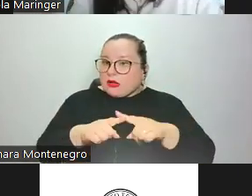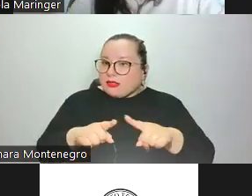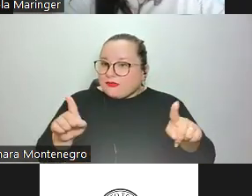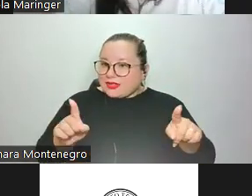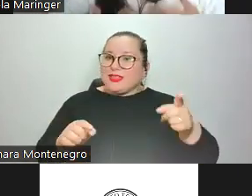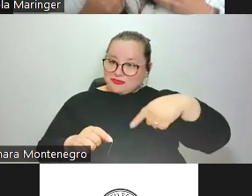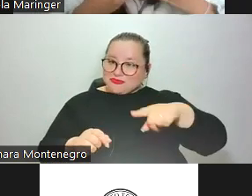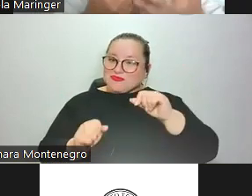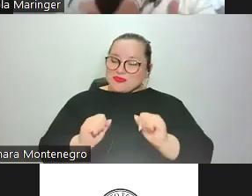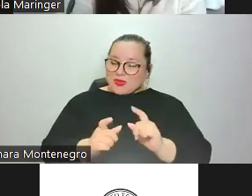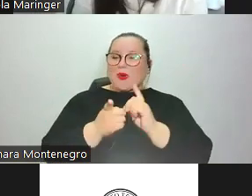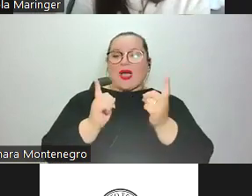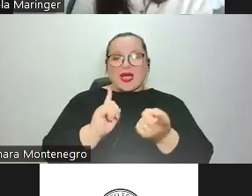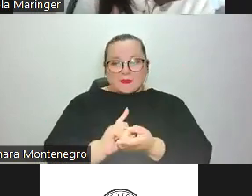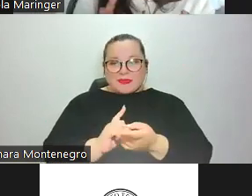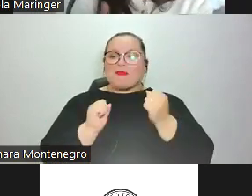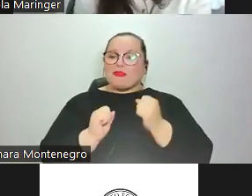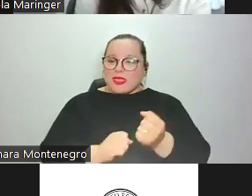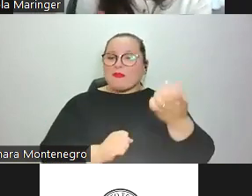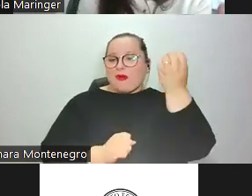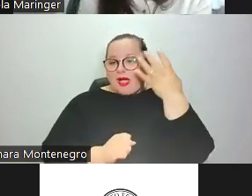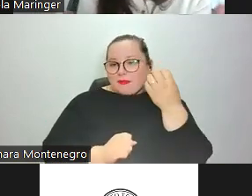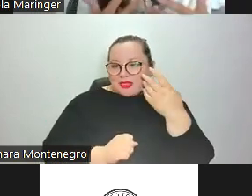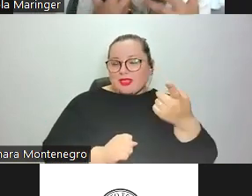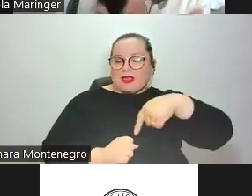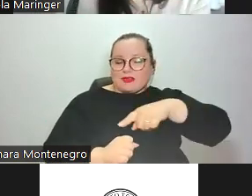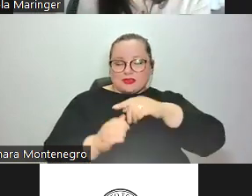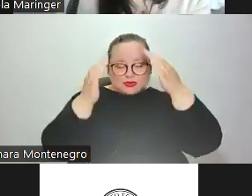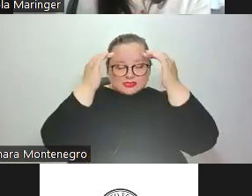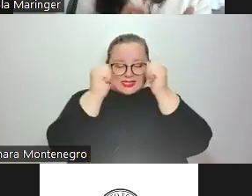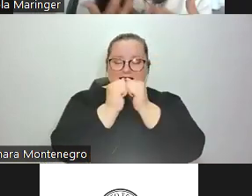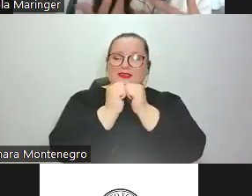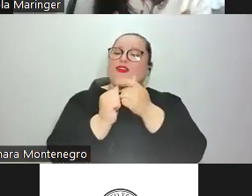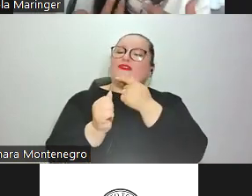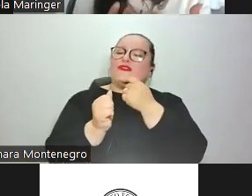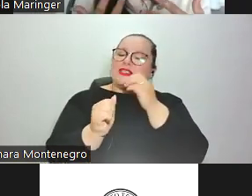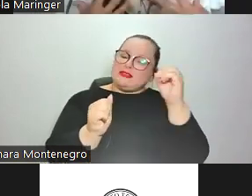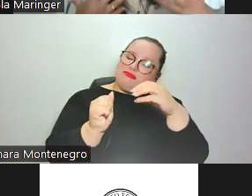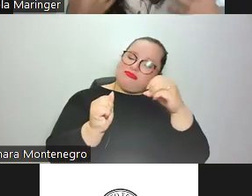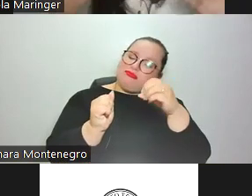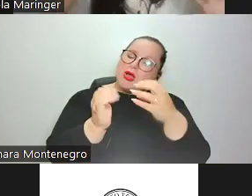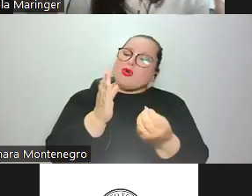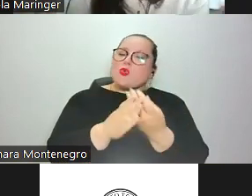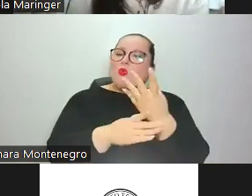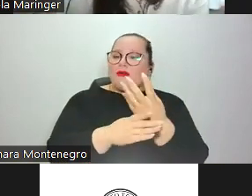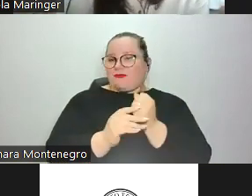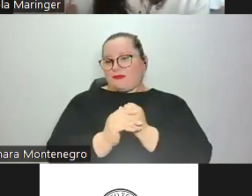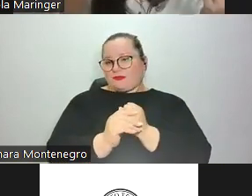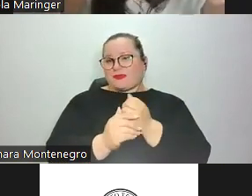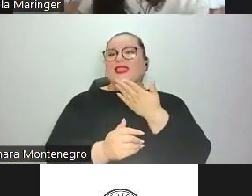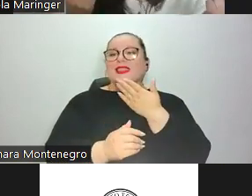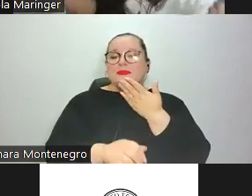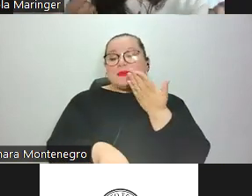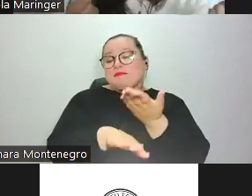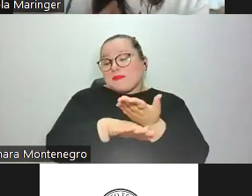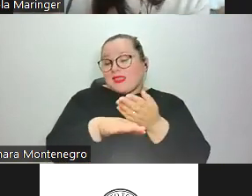podemos modificar, que podemos aprender, que nuestro cerebro es mucho más moldeable. Y también se nos pide más porque